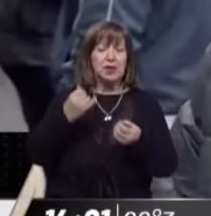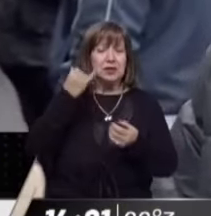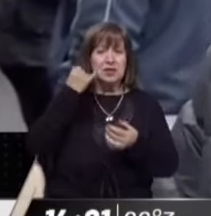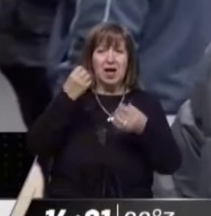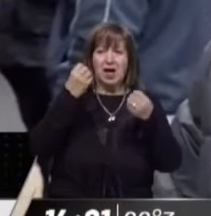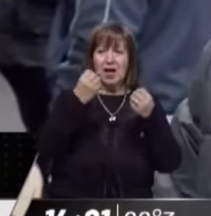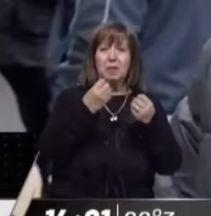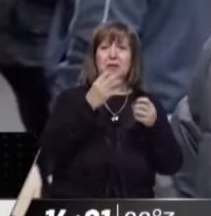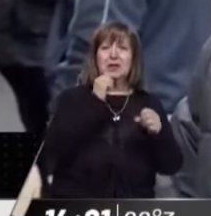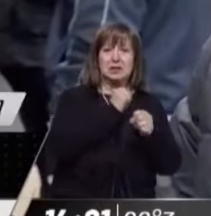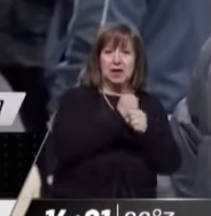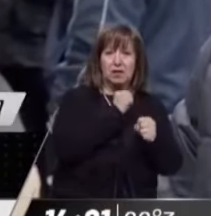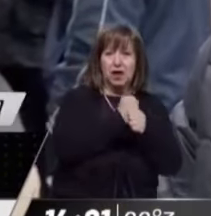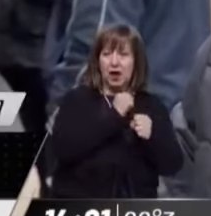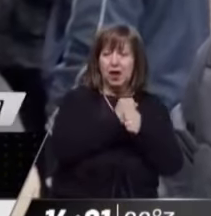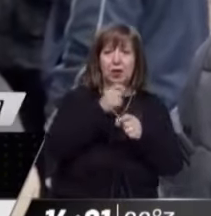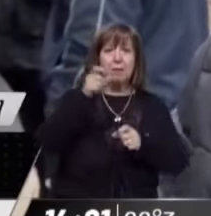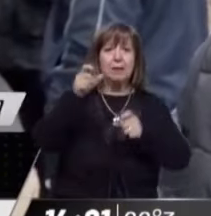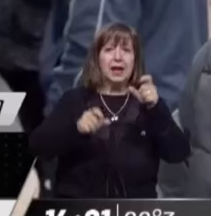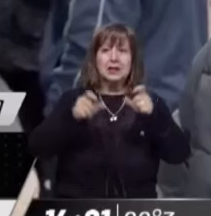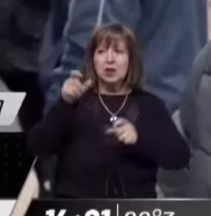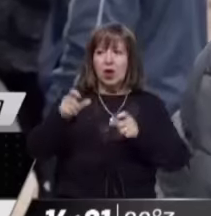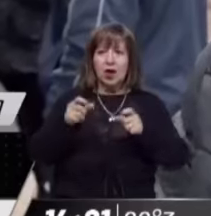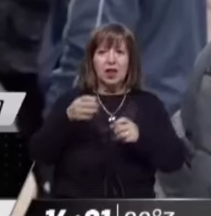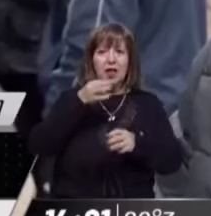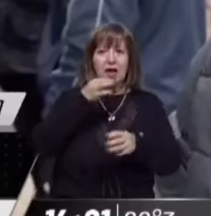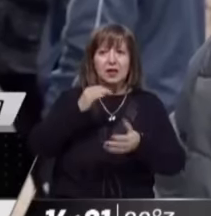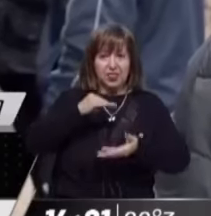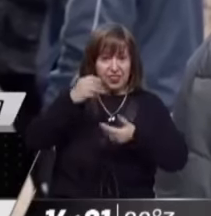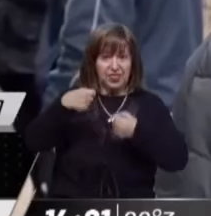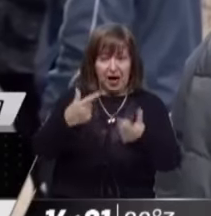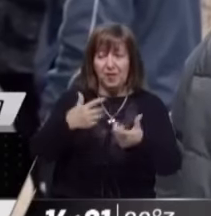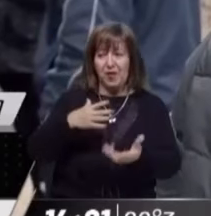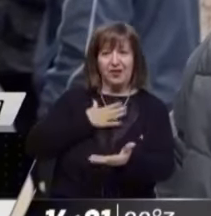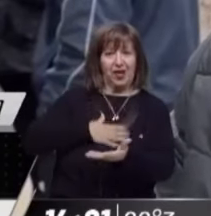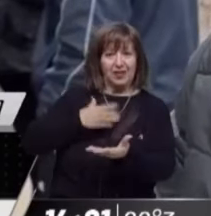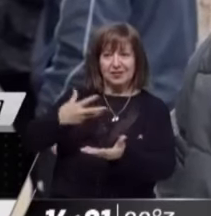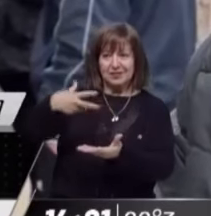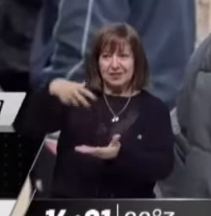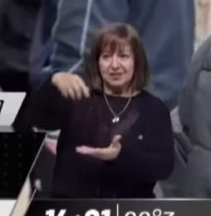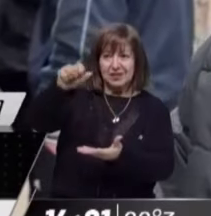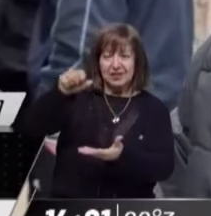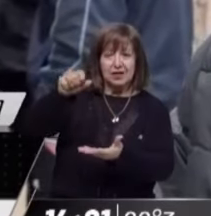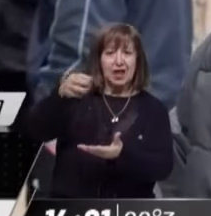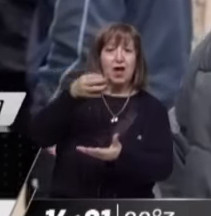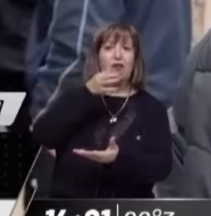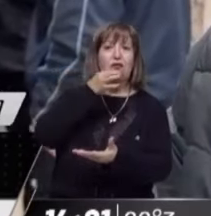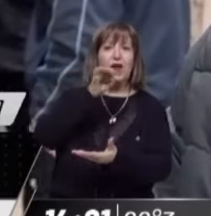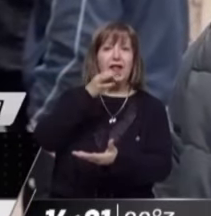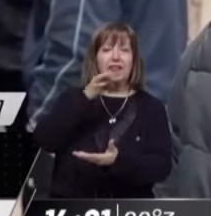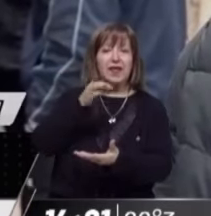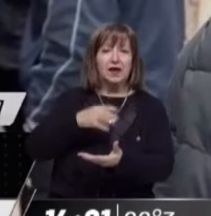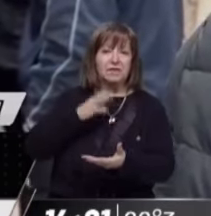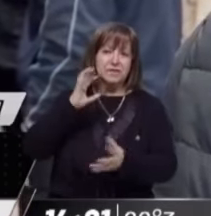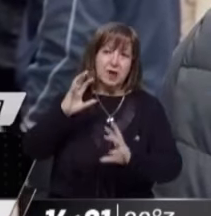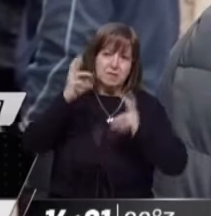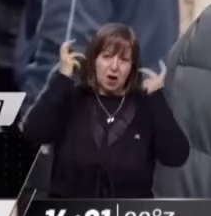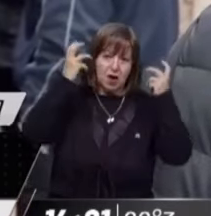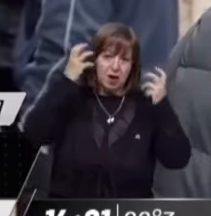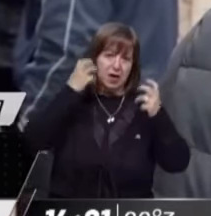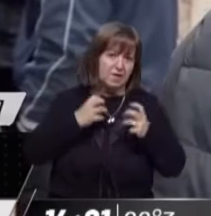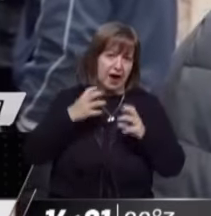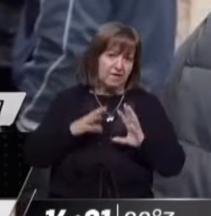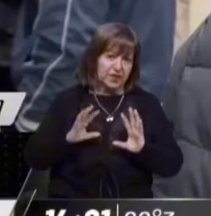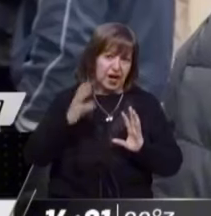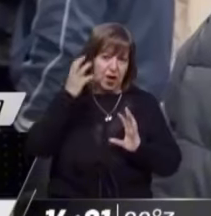mucha gente y que hay gente, no todas, sí, pero hay algunas que lamentablemente lo hacen y te indigna y te da mucho repudio. Pero